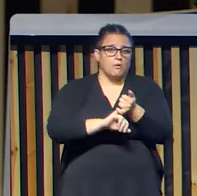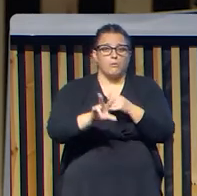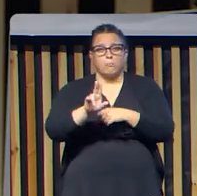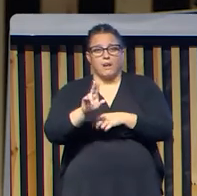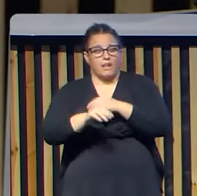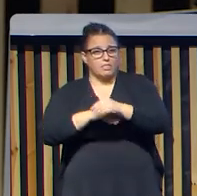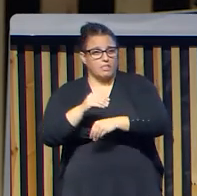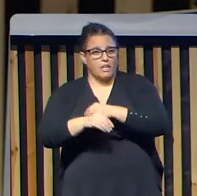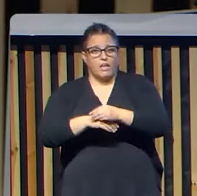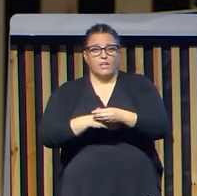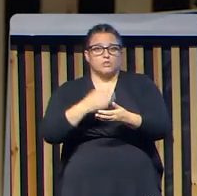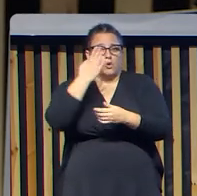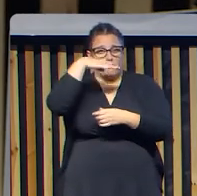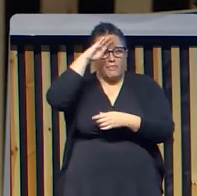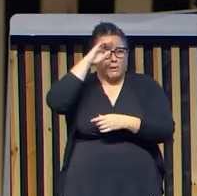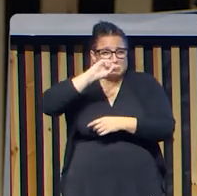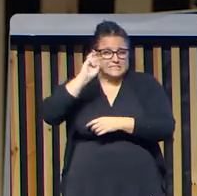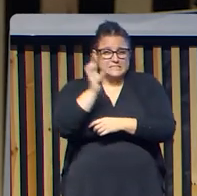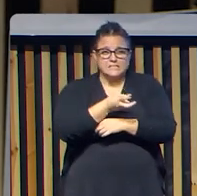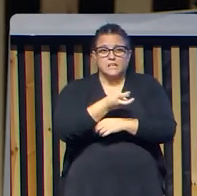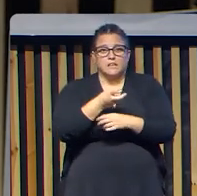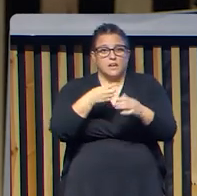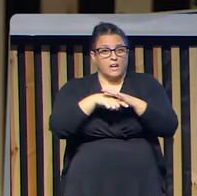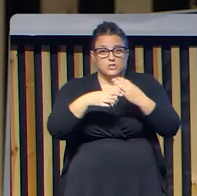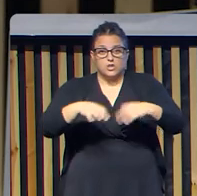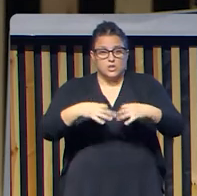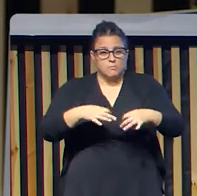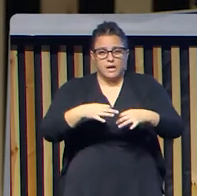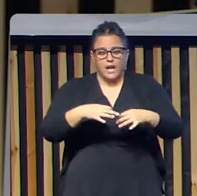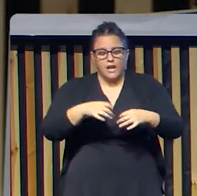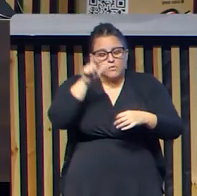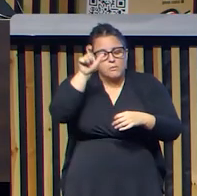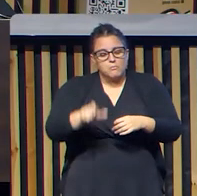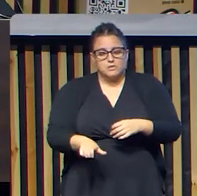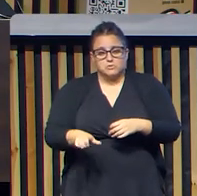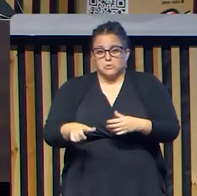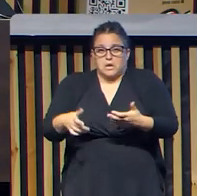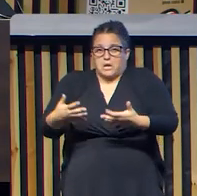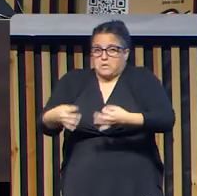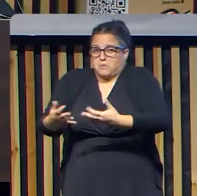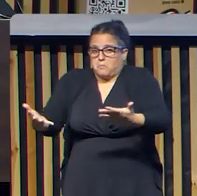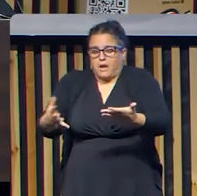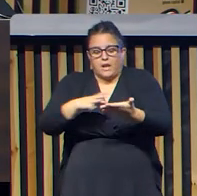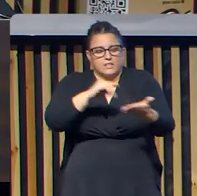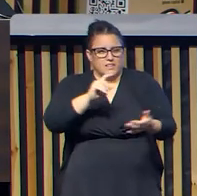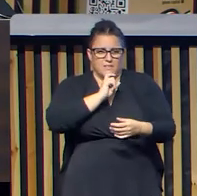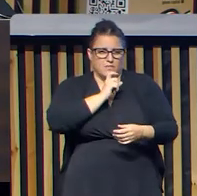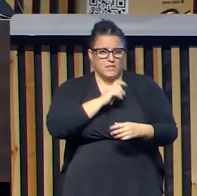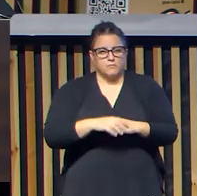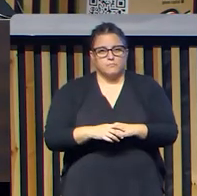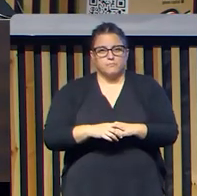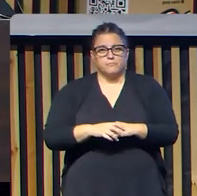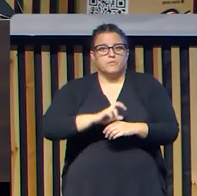o el empadronamiento son difíciles de entender para una persona media Igualmente el defensor del pueblo